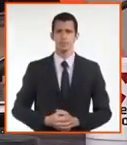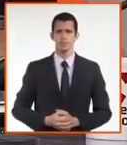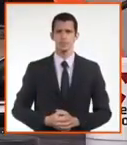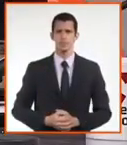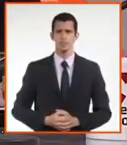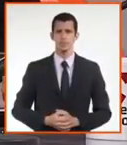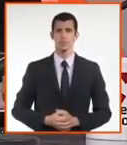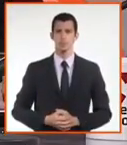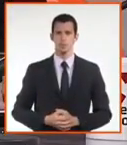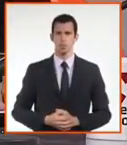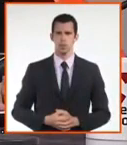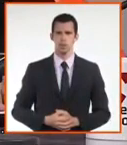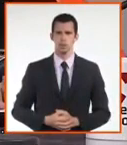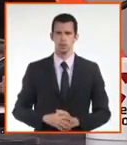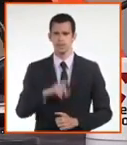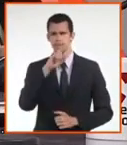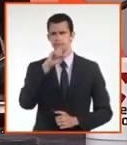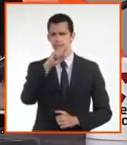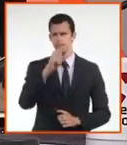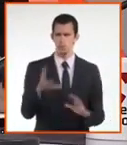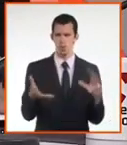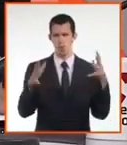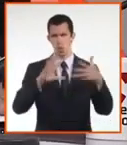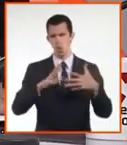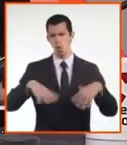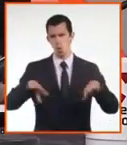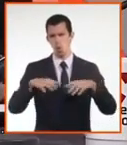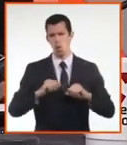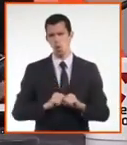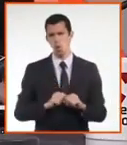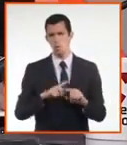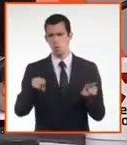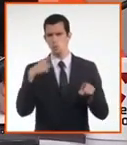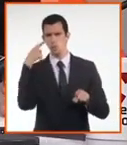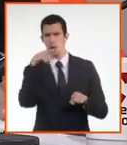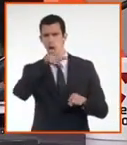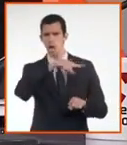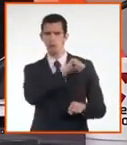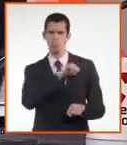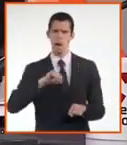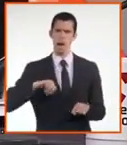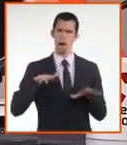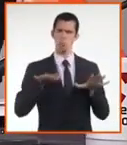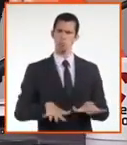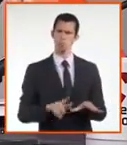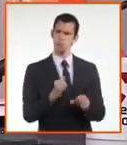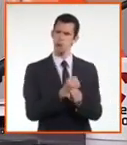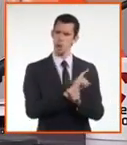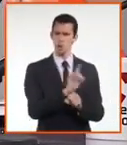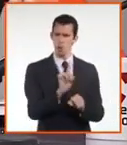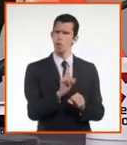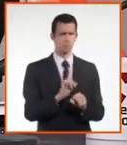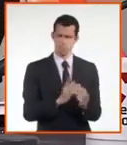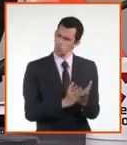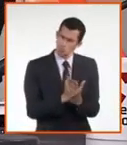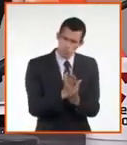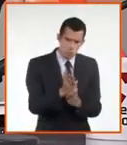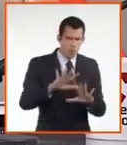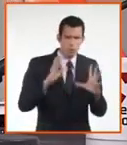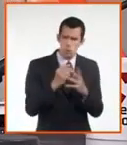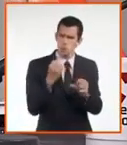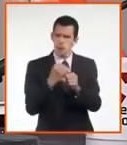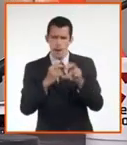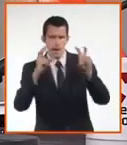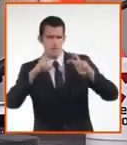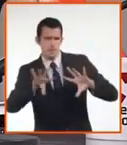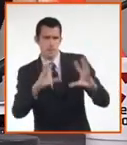enfrentando pero en medio de eso se sigue trabajando y se sigue investigando igual pero me quedan 34 minutos pero no me gustaría irnos de esta